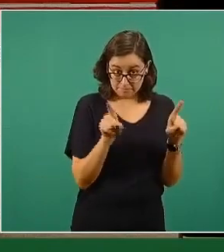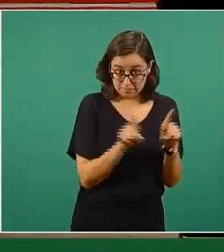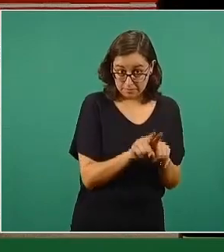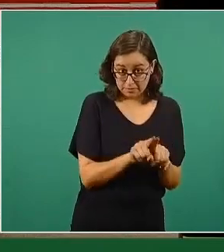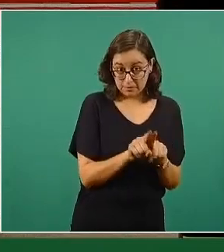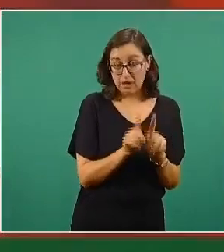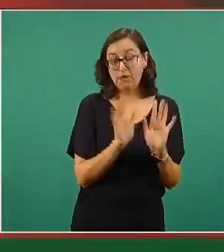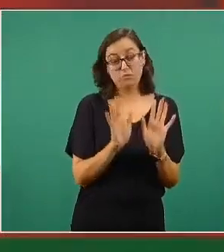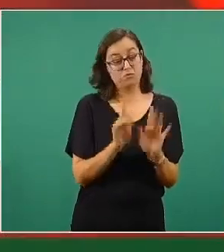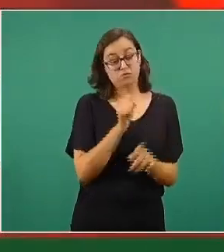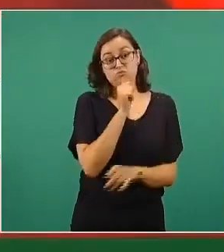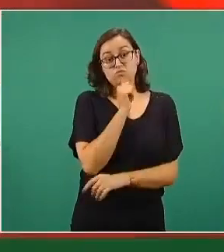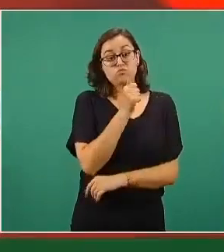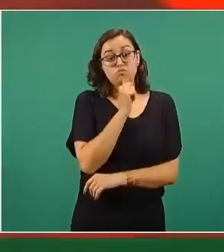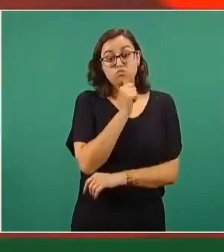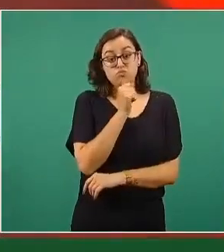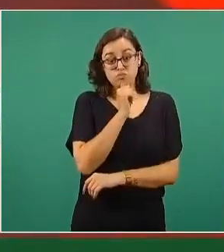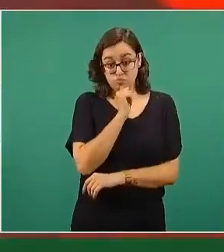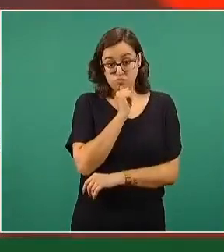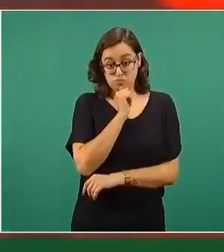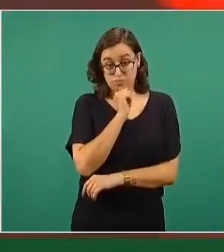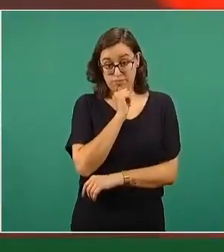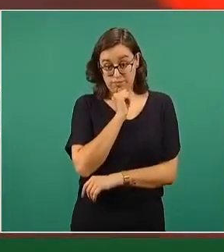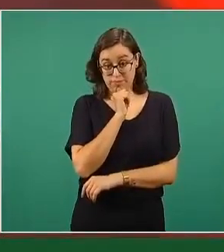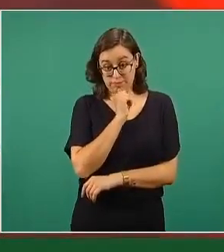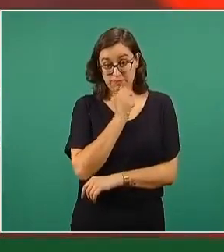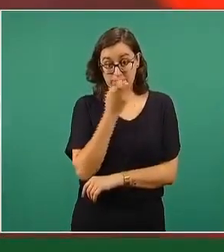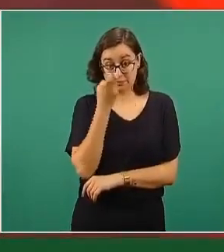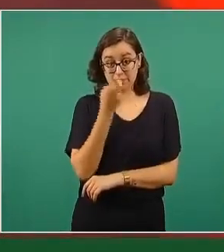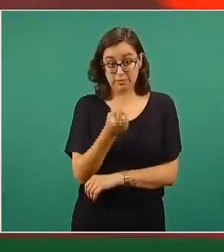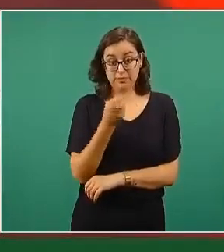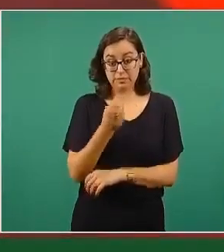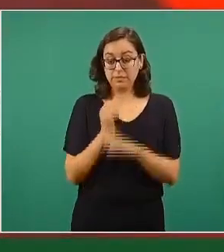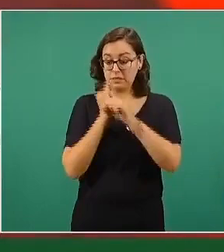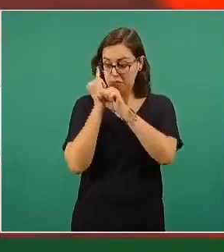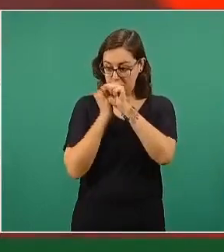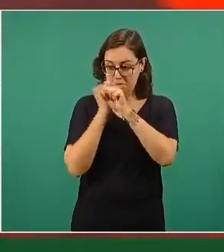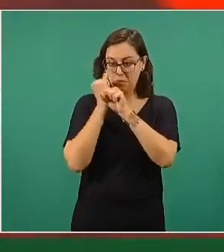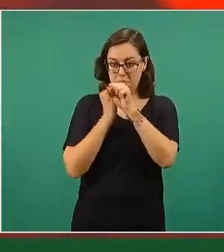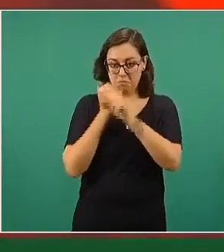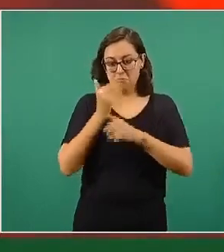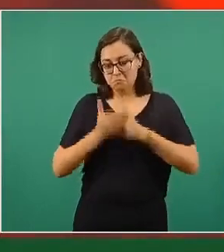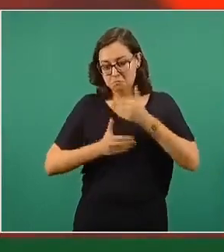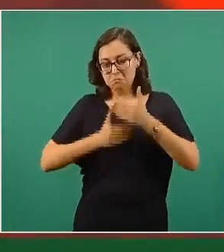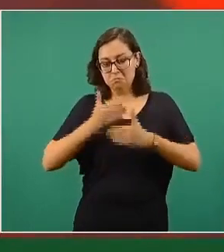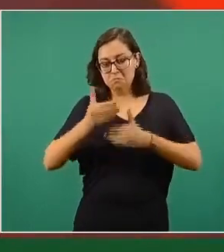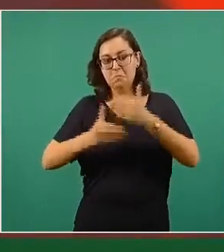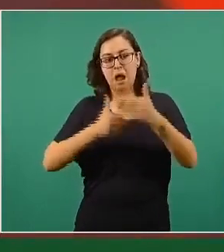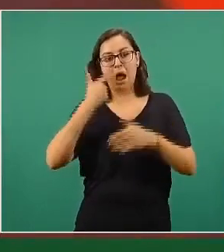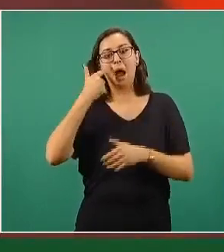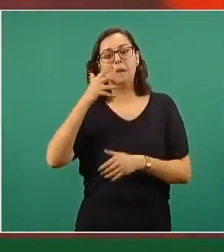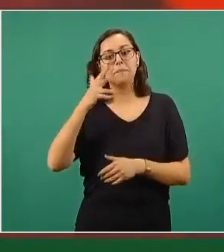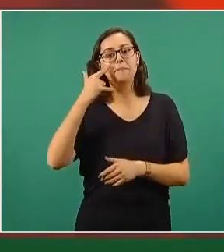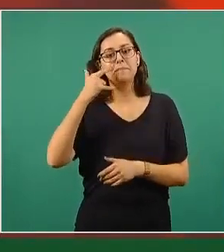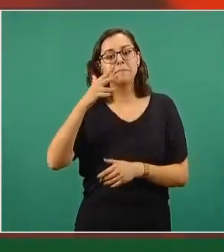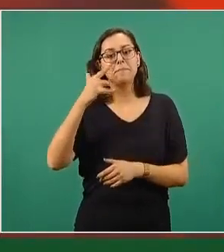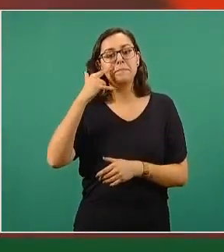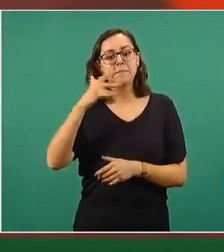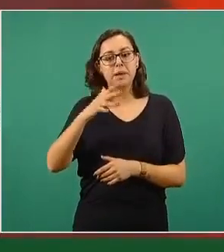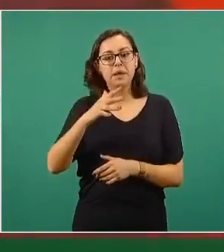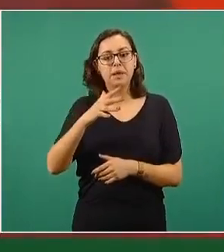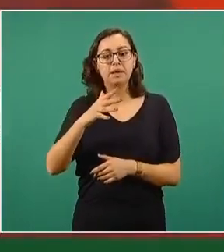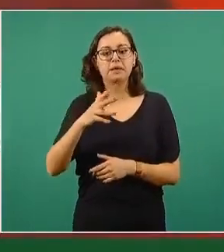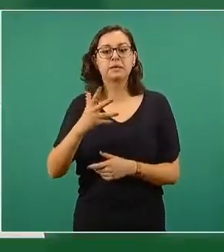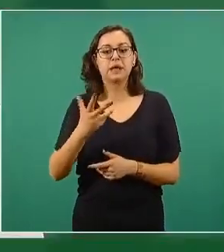niños. Esas investigaciones están ocurriendo, que sabemos que están caminando. Solamente algunas